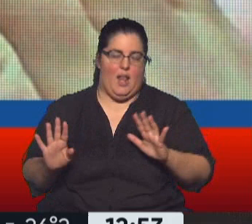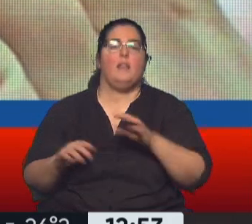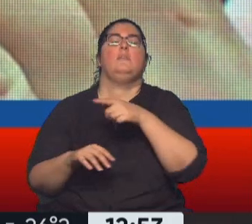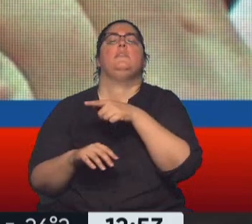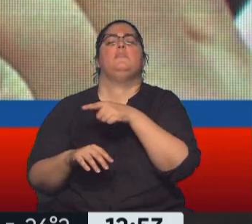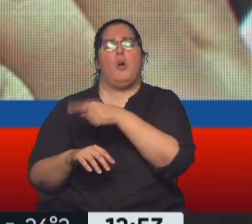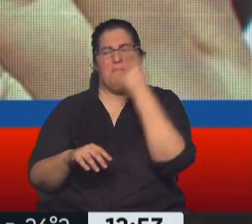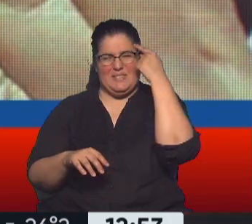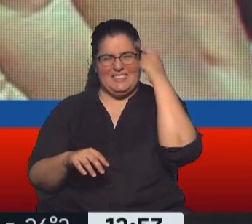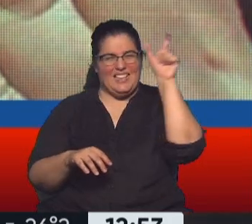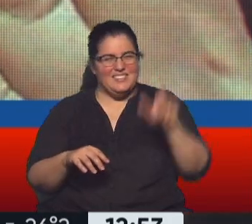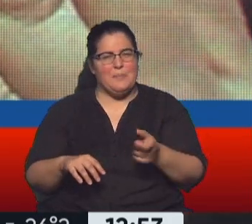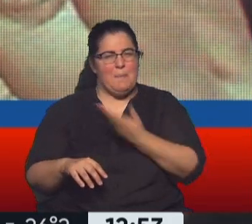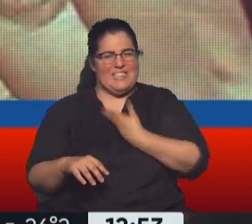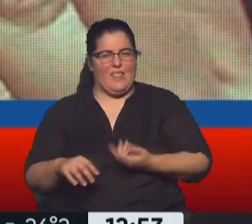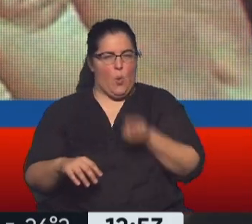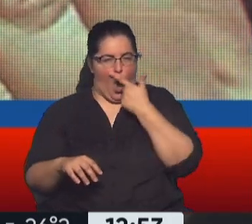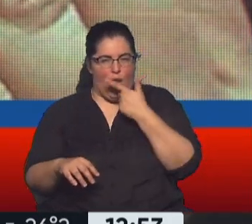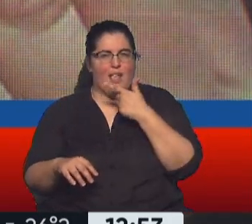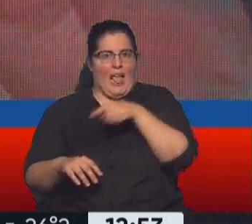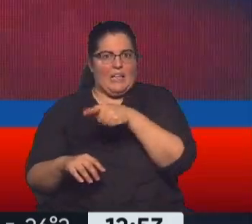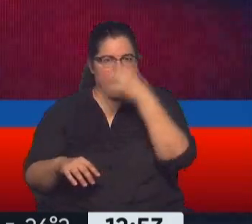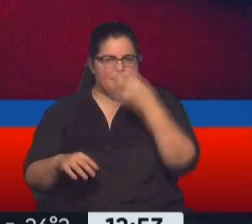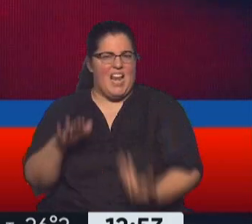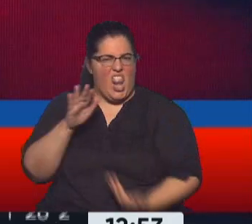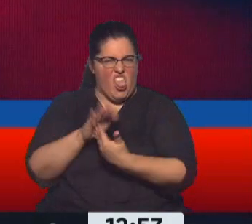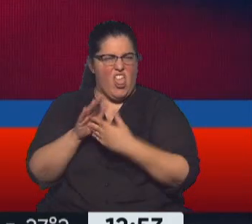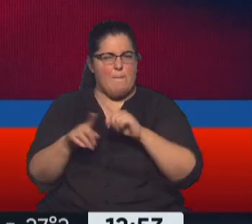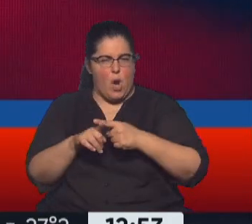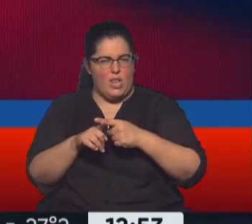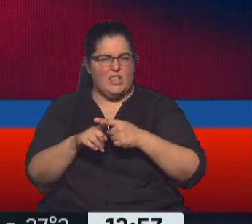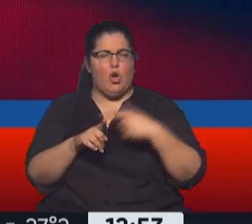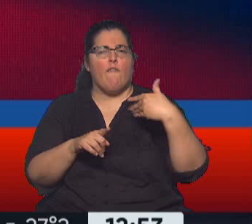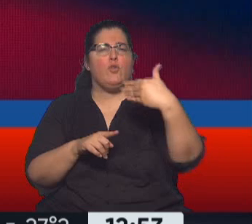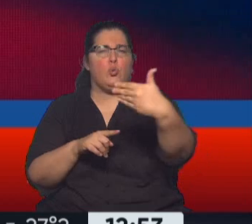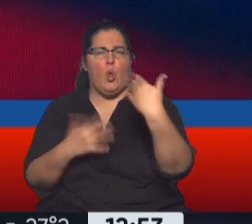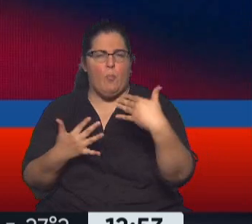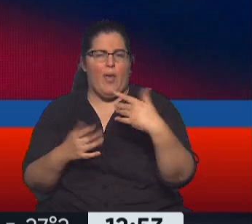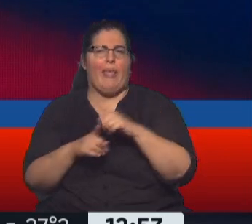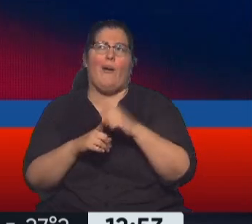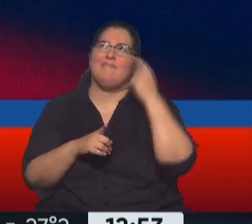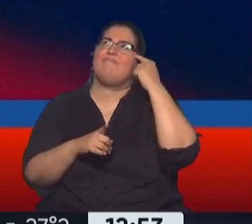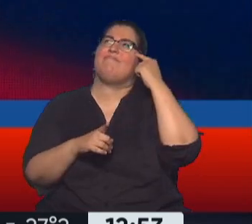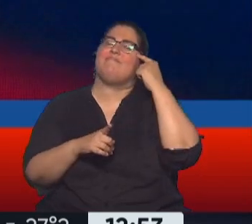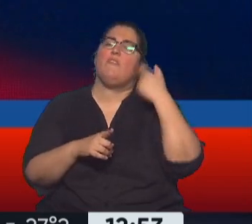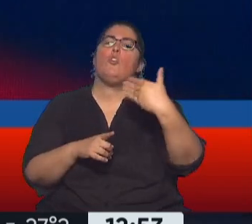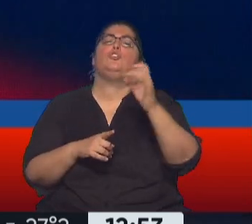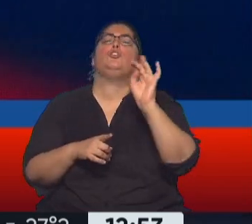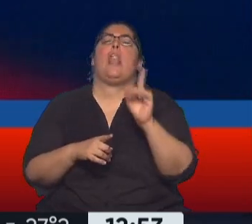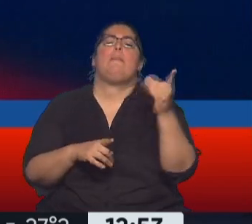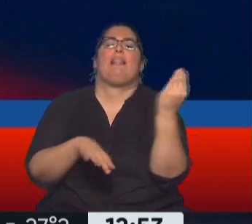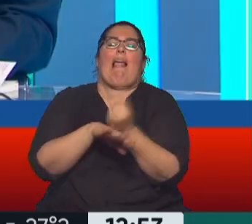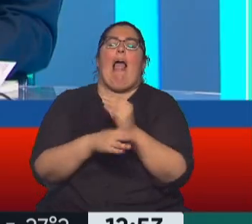a Boric como un líder político que pueda proyectarse a partir de esto y no simplemente un